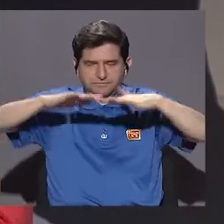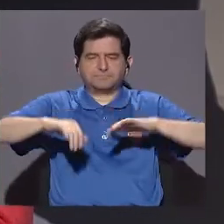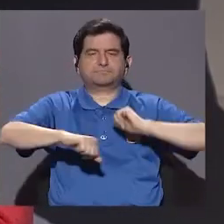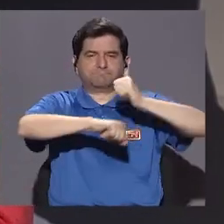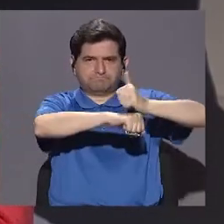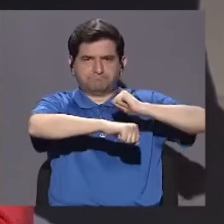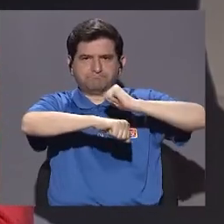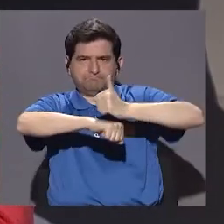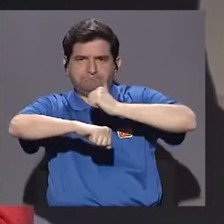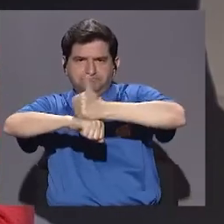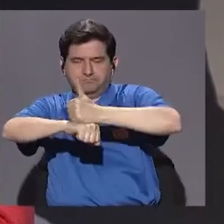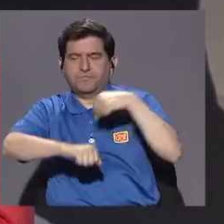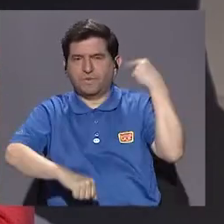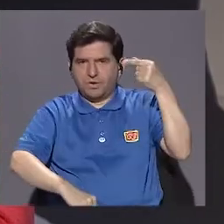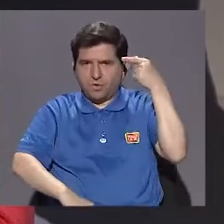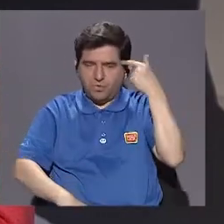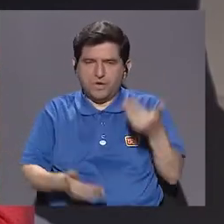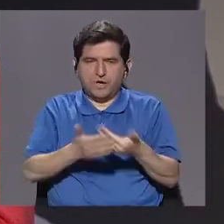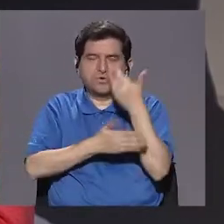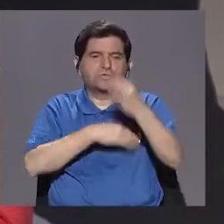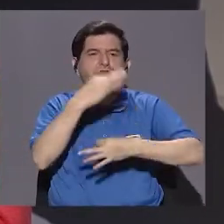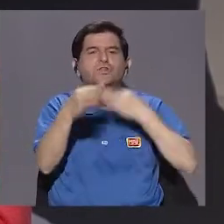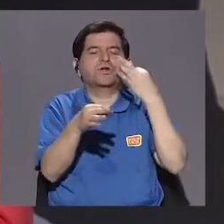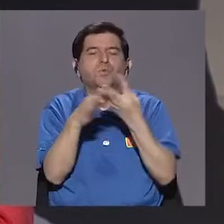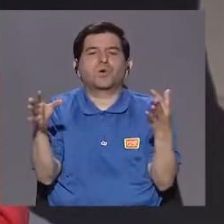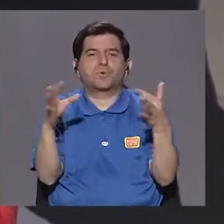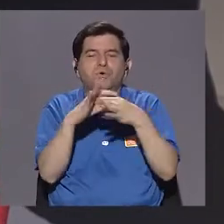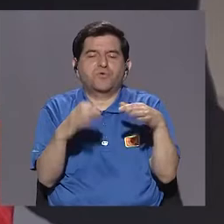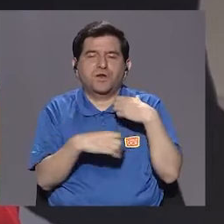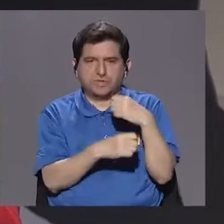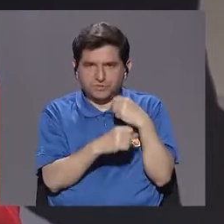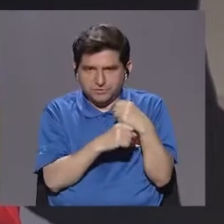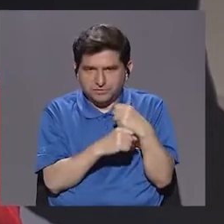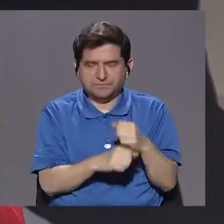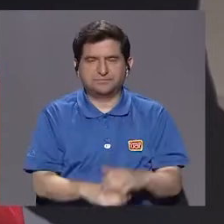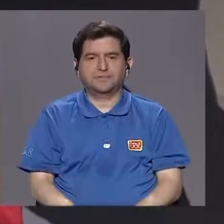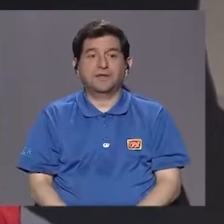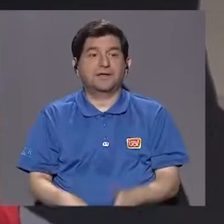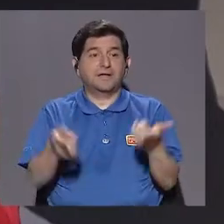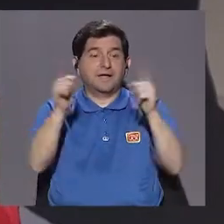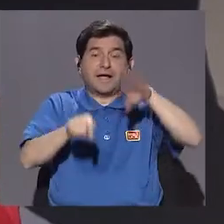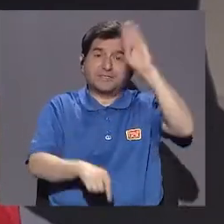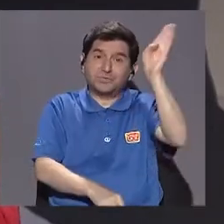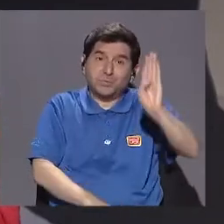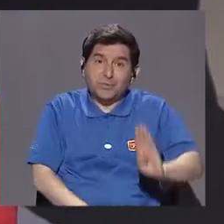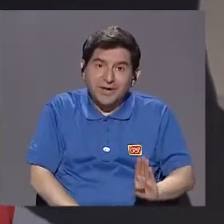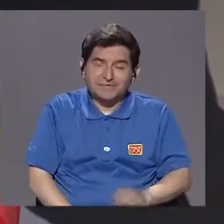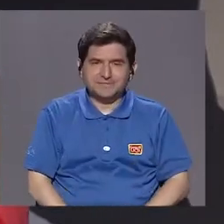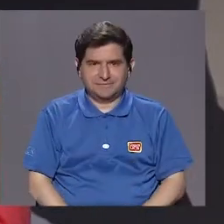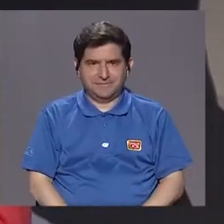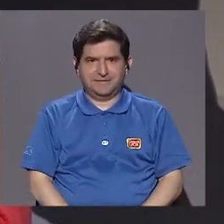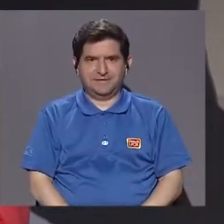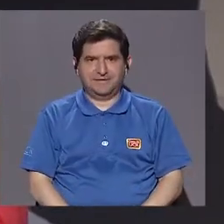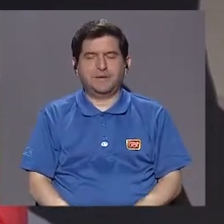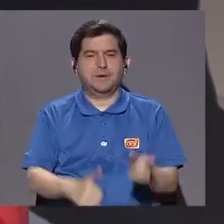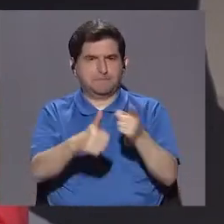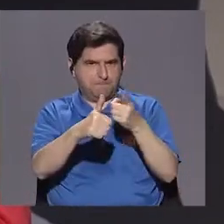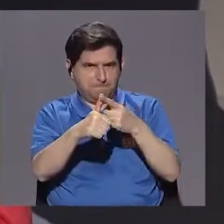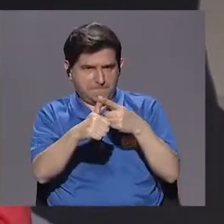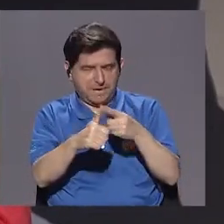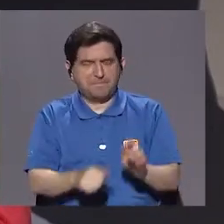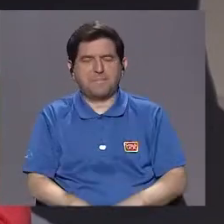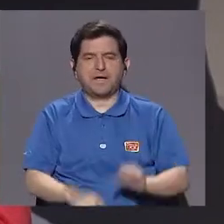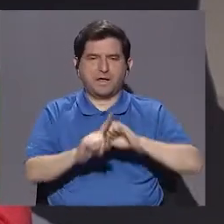creándose el gobierno de nuevo tipo en relación a los militares en el caso de brasil el ascenso primero